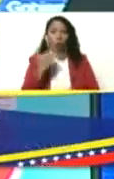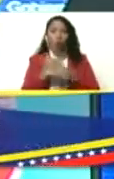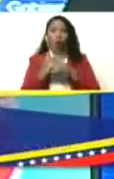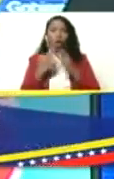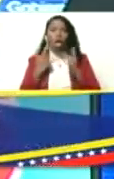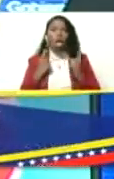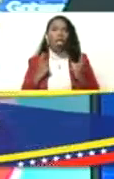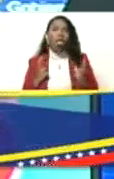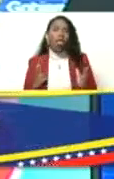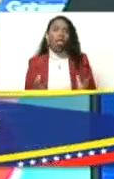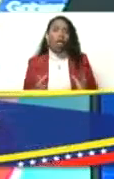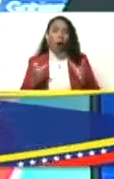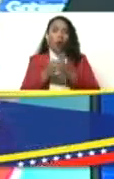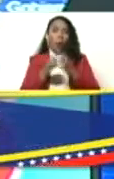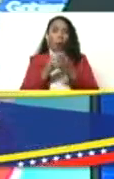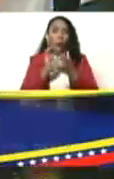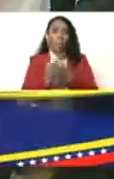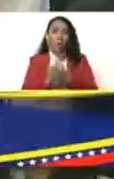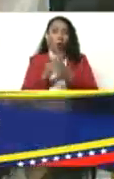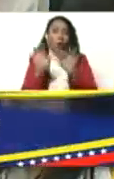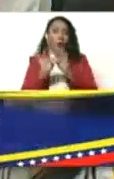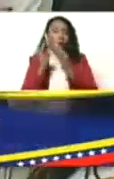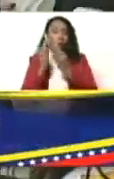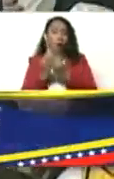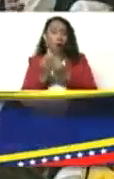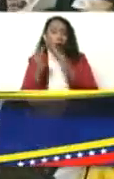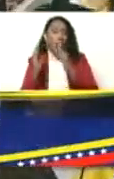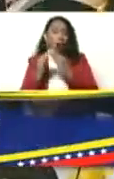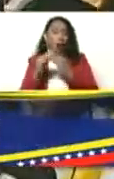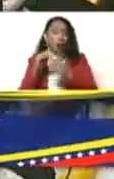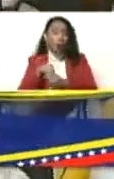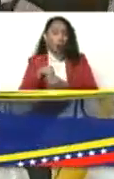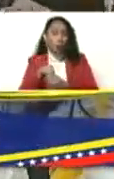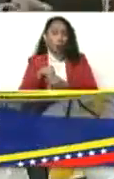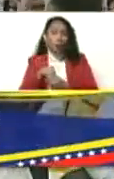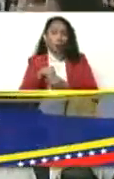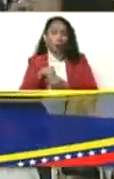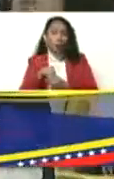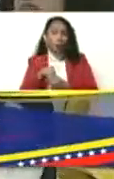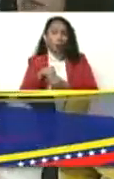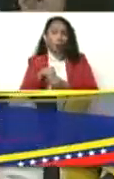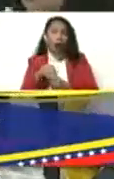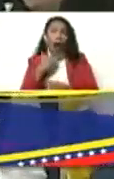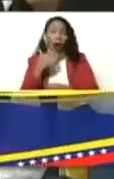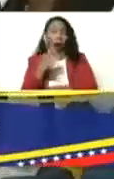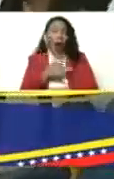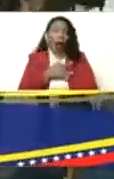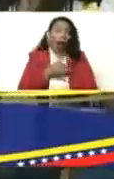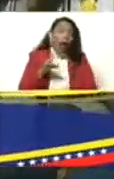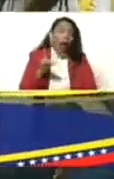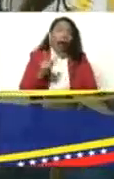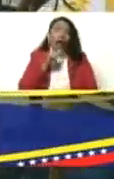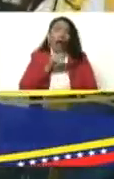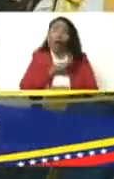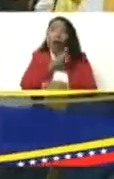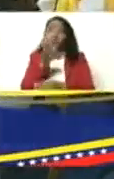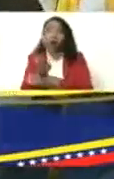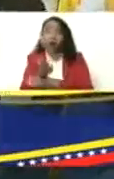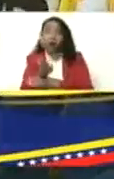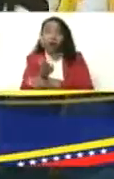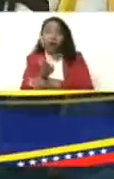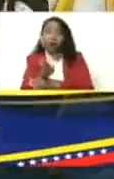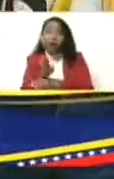entre un grupo de amistades, familiares, en su casa, y a alguien le duele algo, ¿a quién acude?